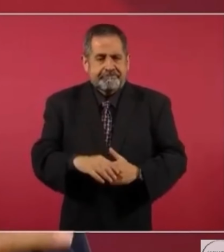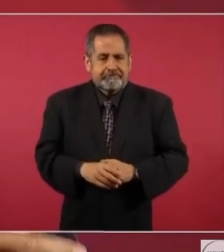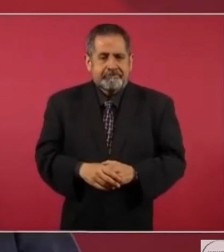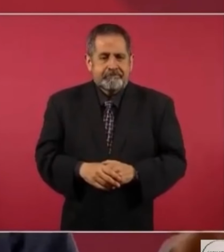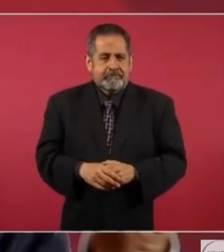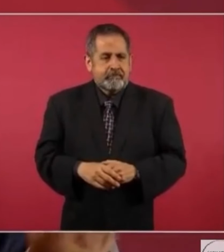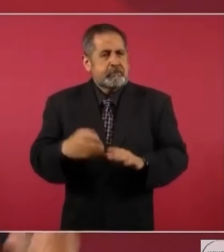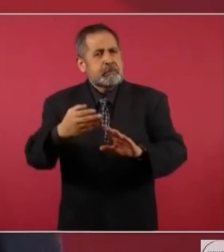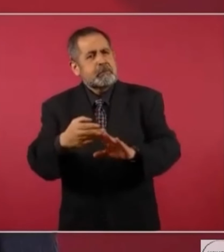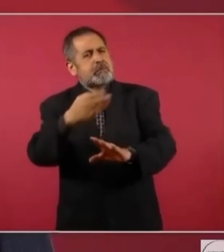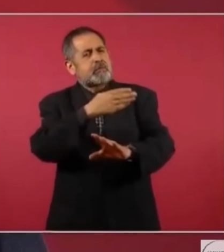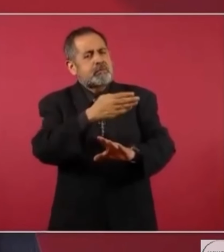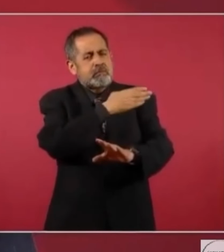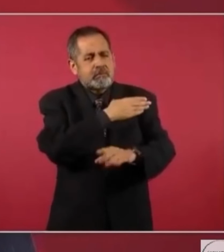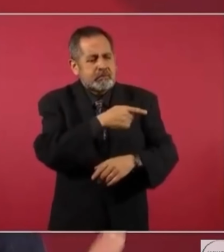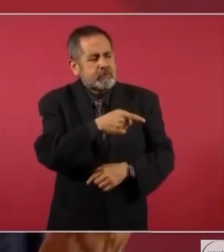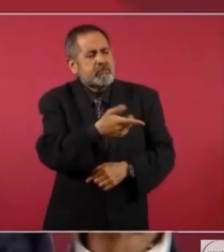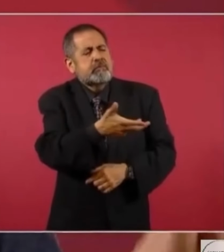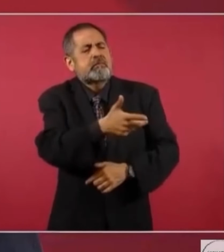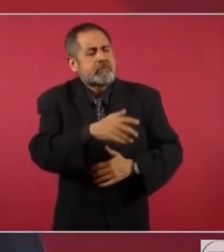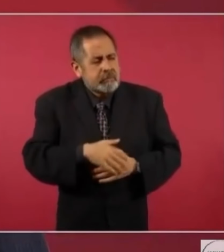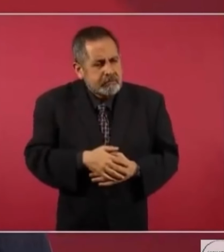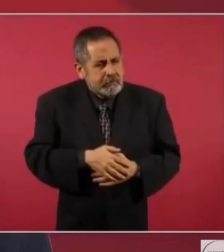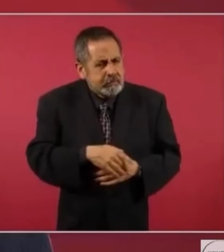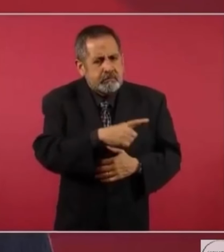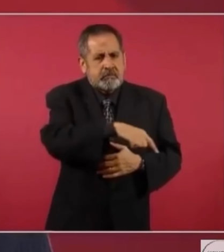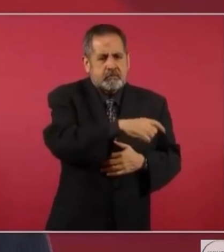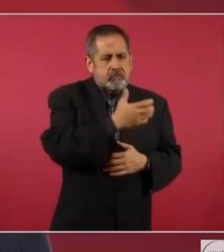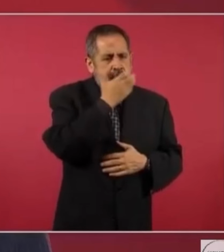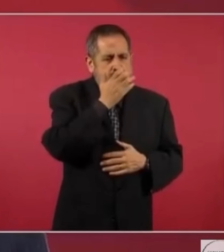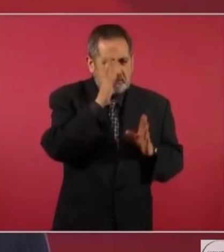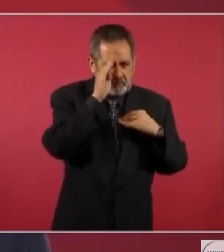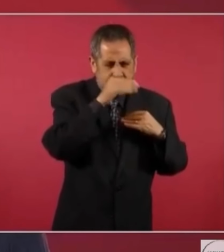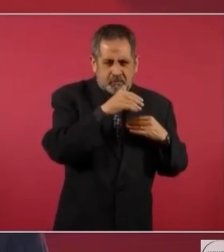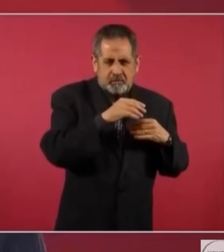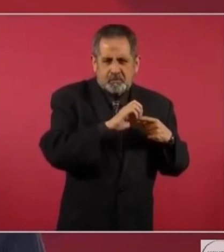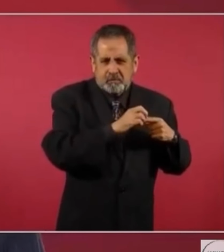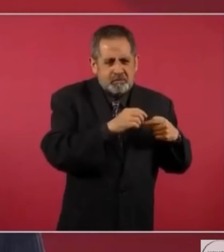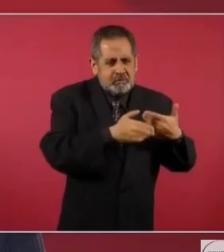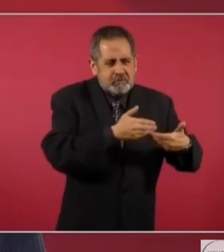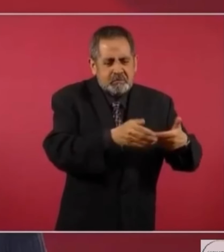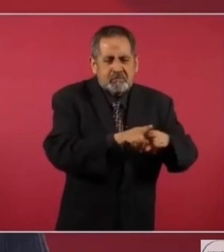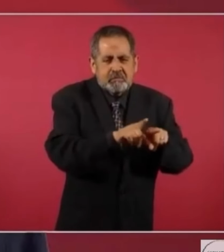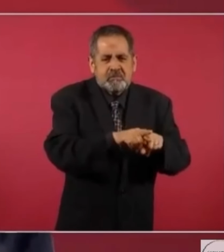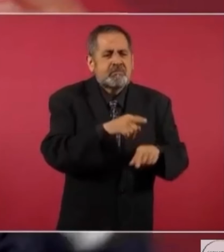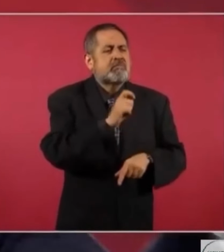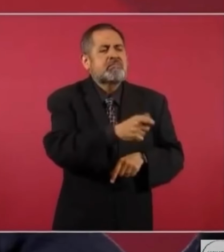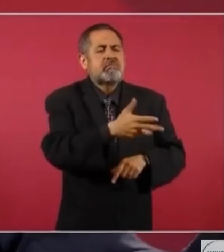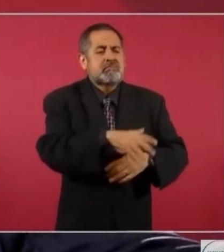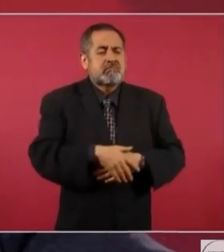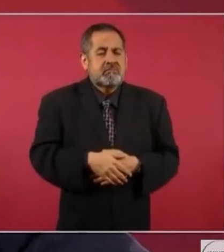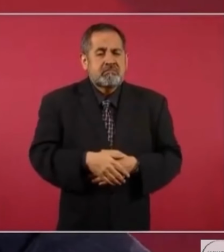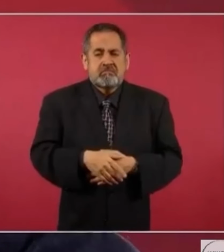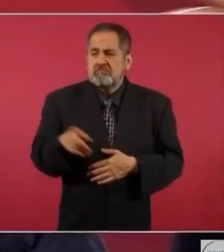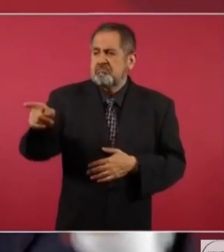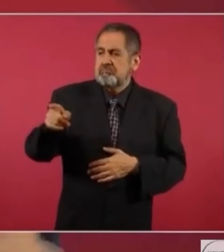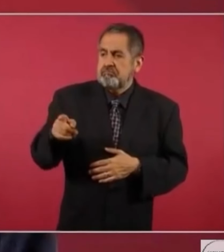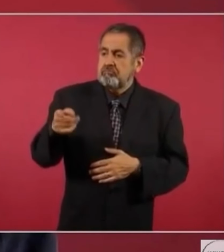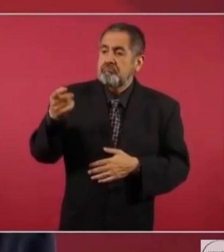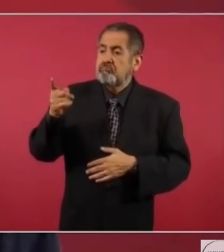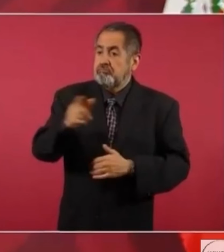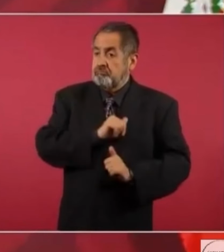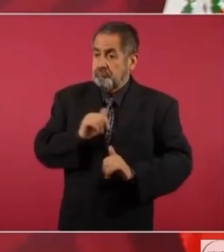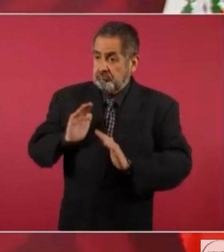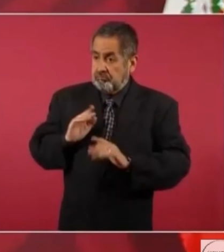qué hicieron los conservadores con el ejército utilizarlo para reprimir